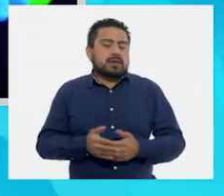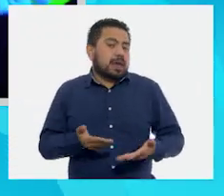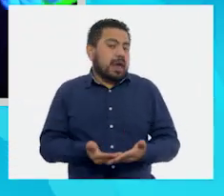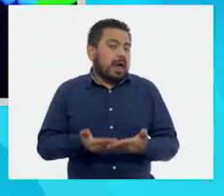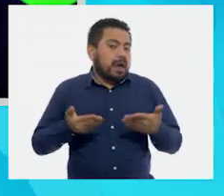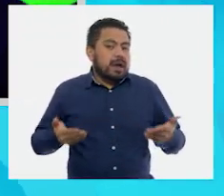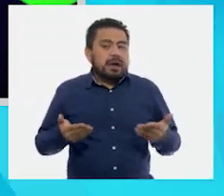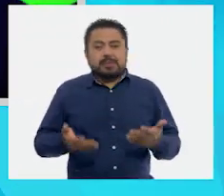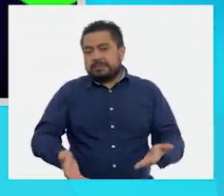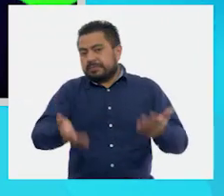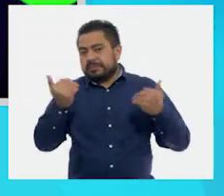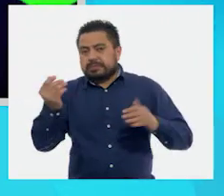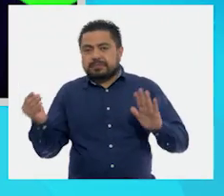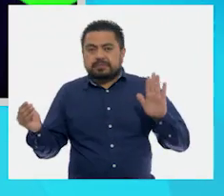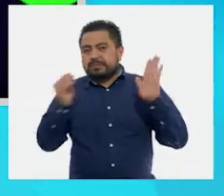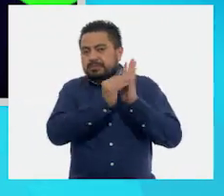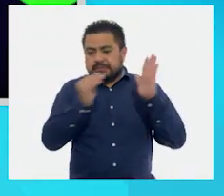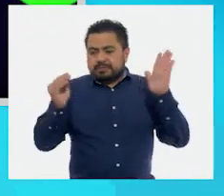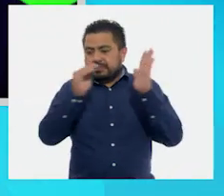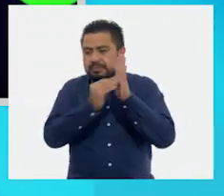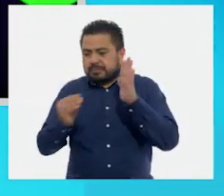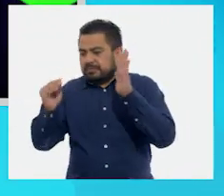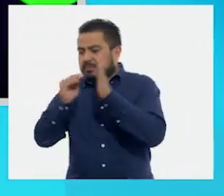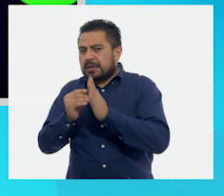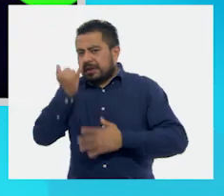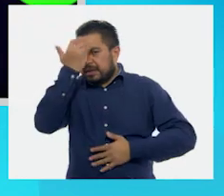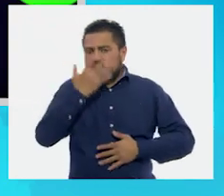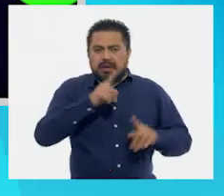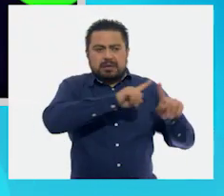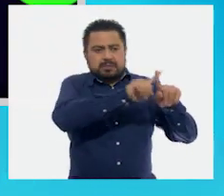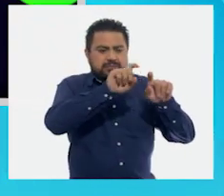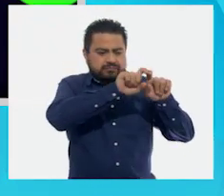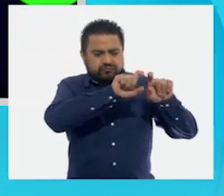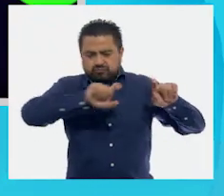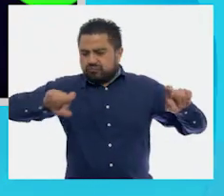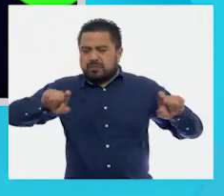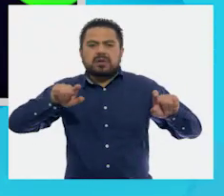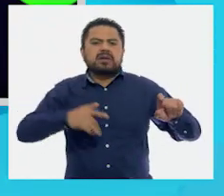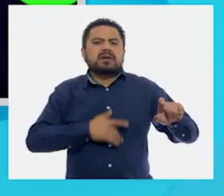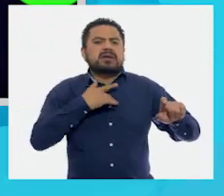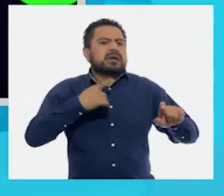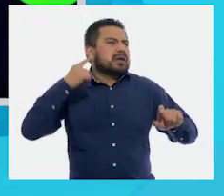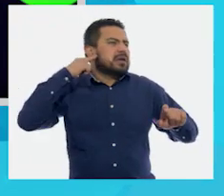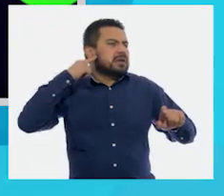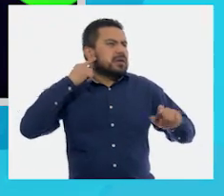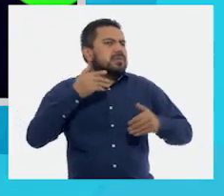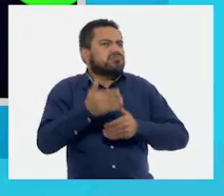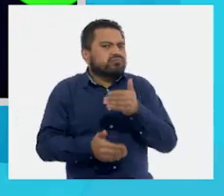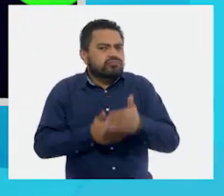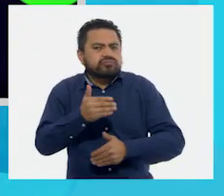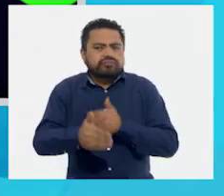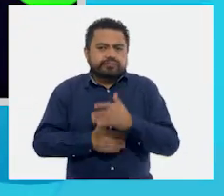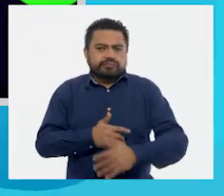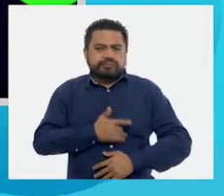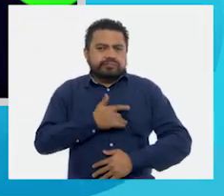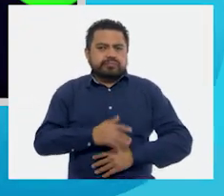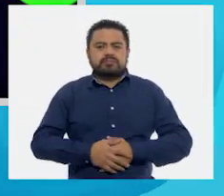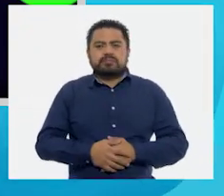Ahora vamos a colocar las figuras geométricas en diferente orden para escuchar la secuencia de